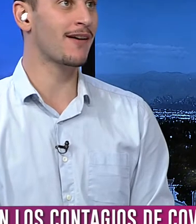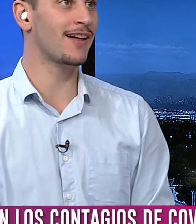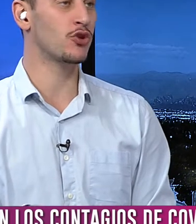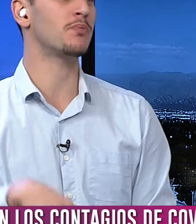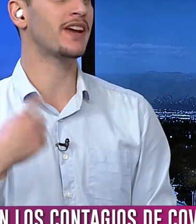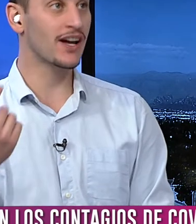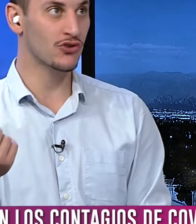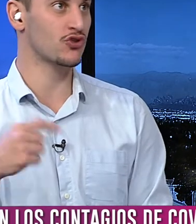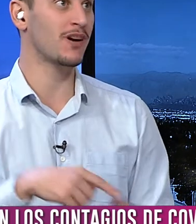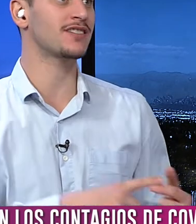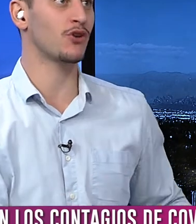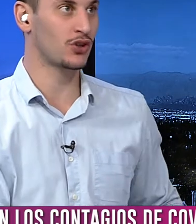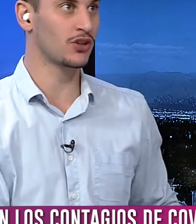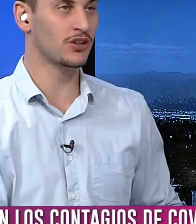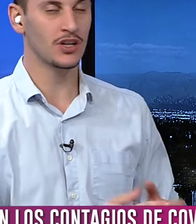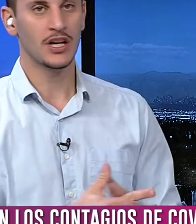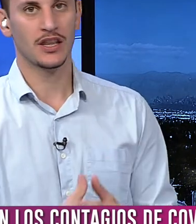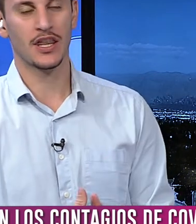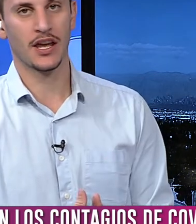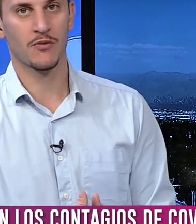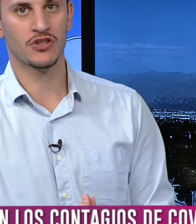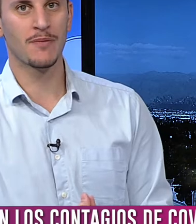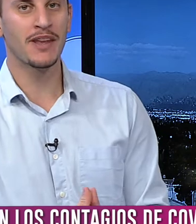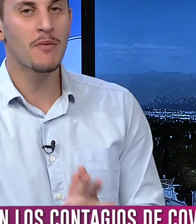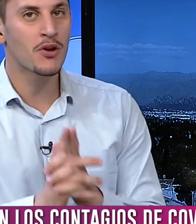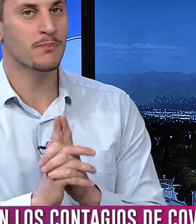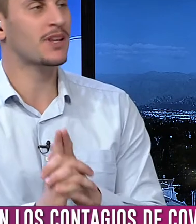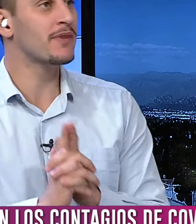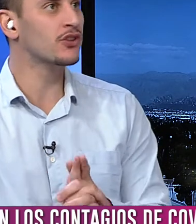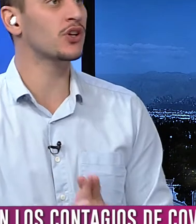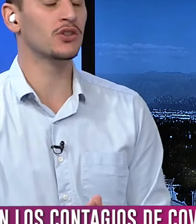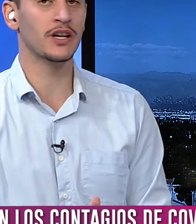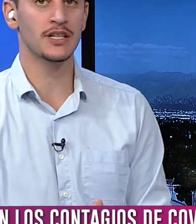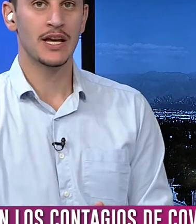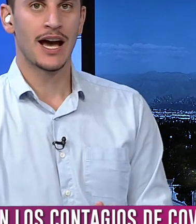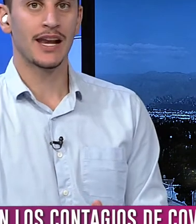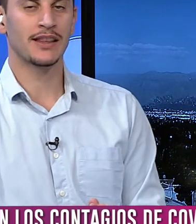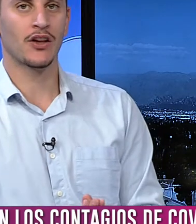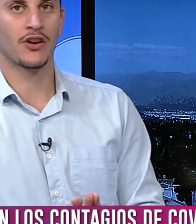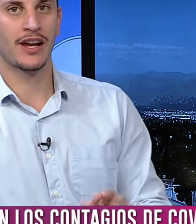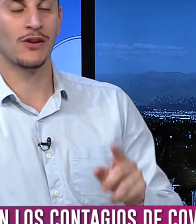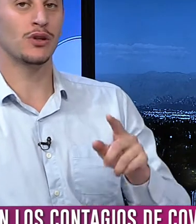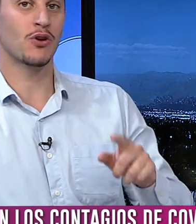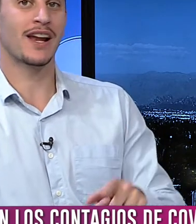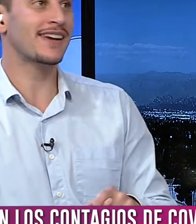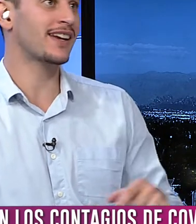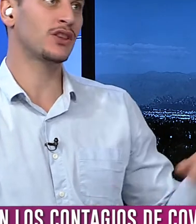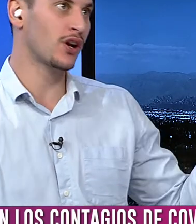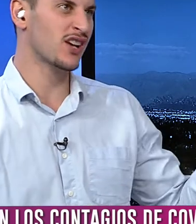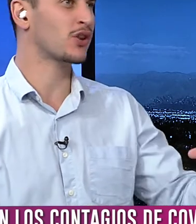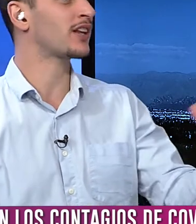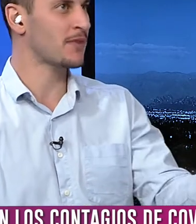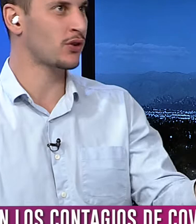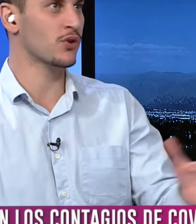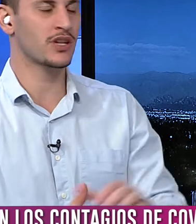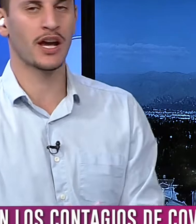en Cava duplicaron su máximo histórico. Exactamente. Desde que comenzó la pandemia, pero también hay otro dato que es alentador. El último gran registro de